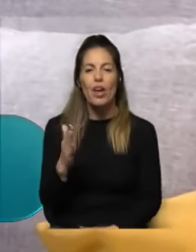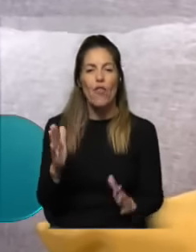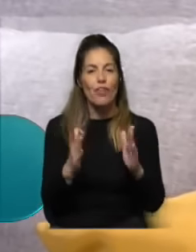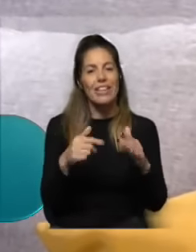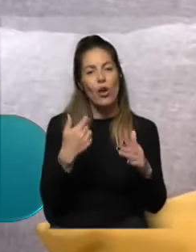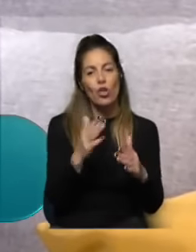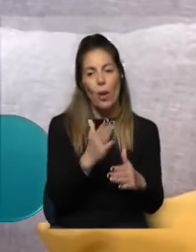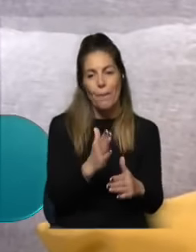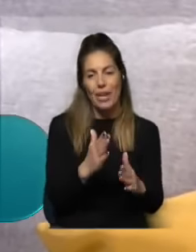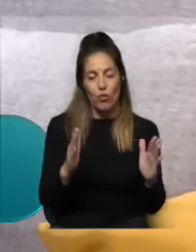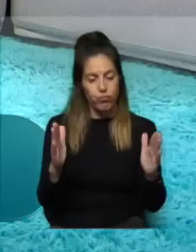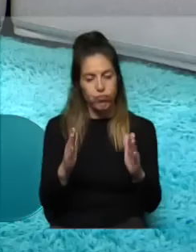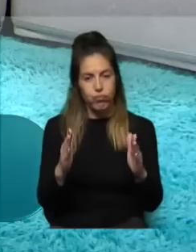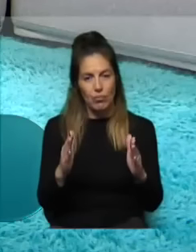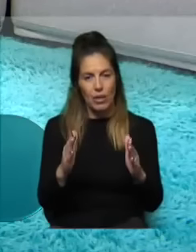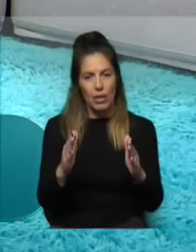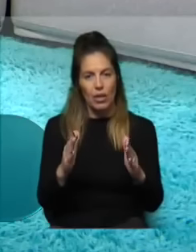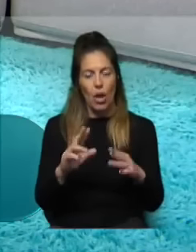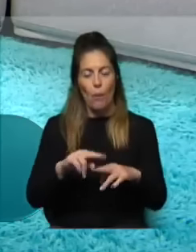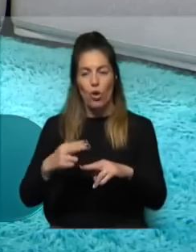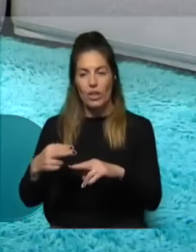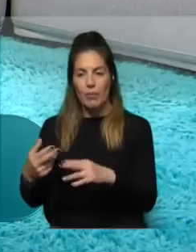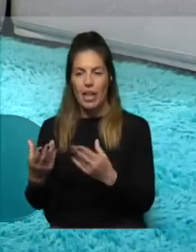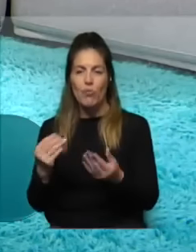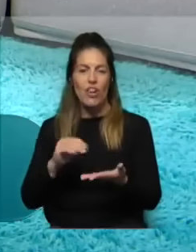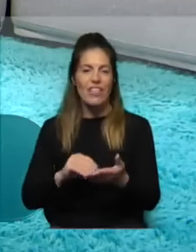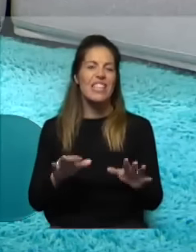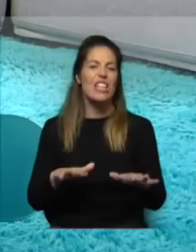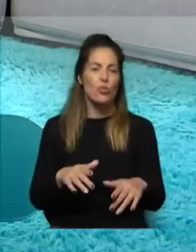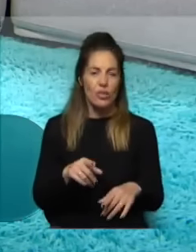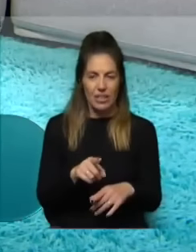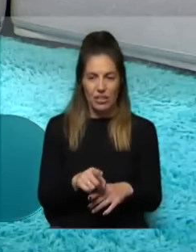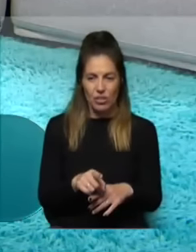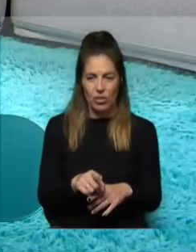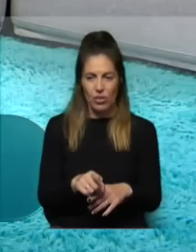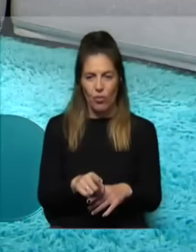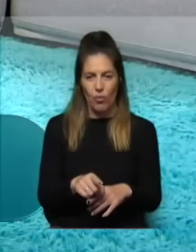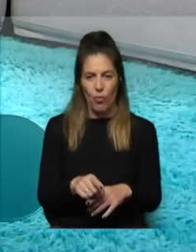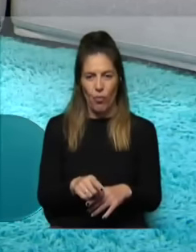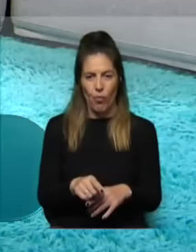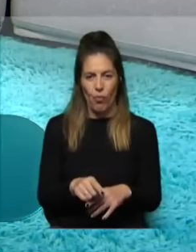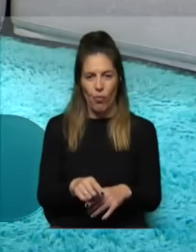espejo? Porque multiplica muchas veces. Sí. ¿Qué sucede con eso? Bueno, eso es como